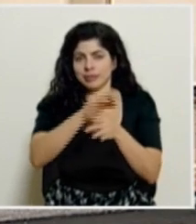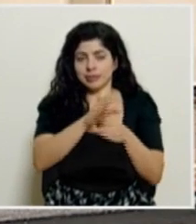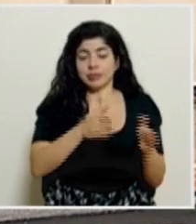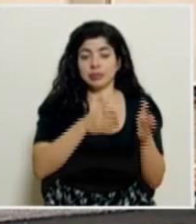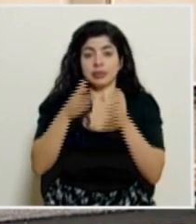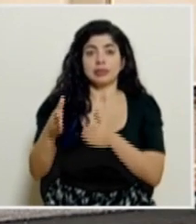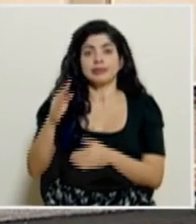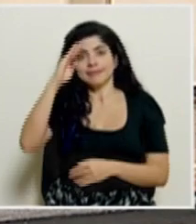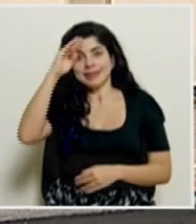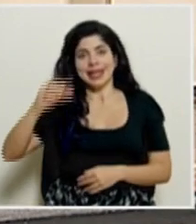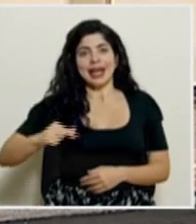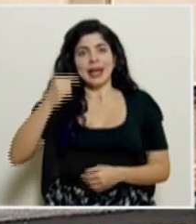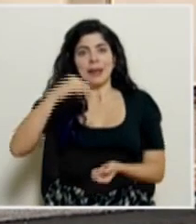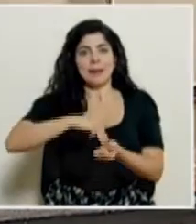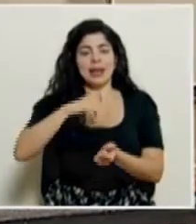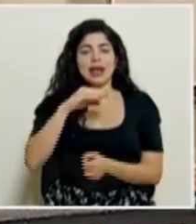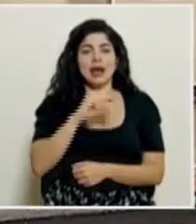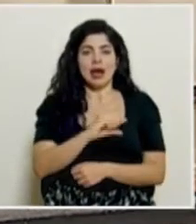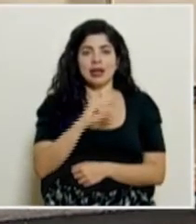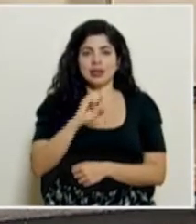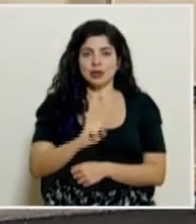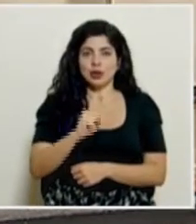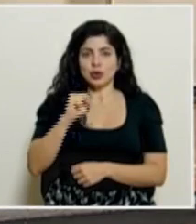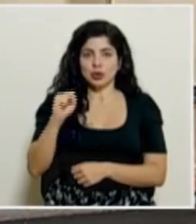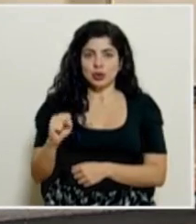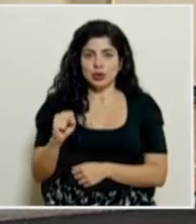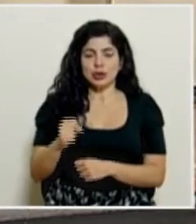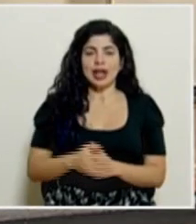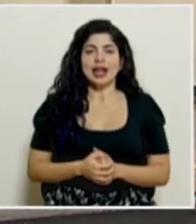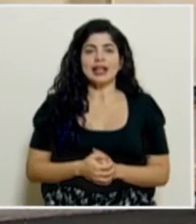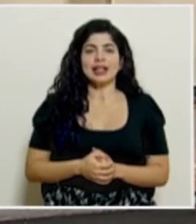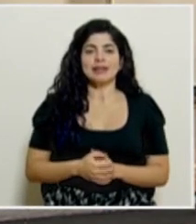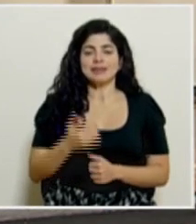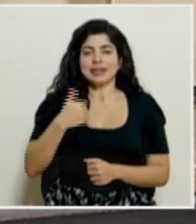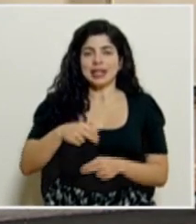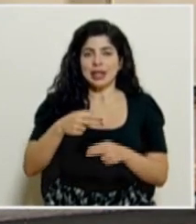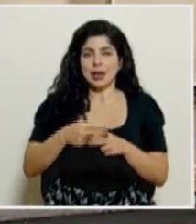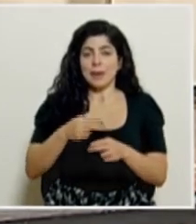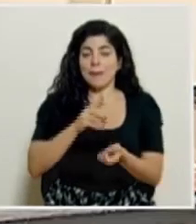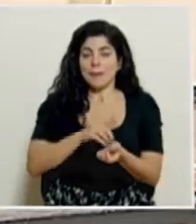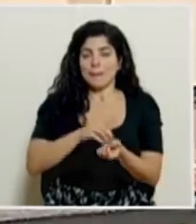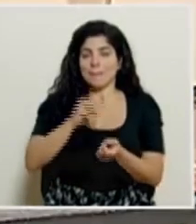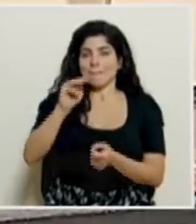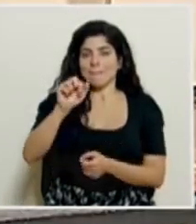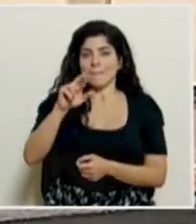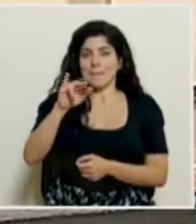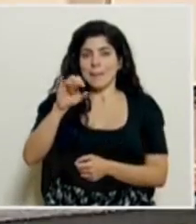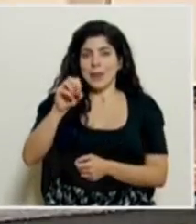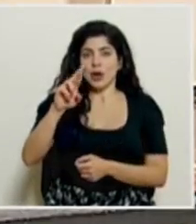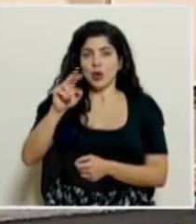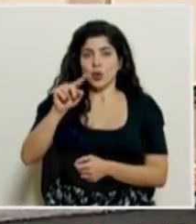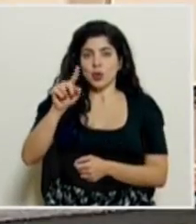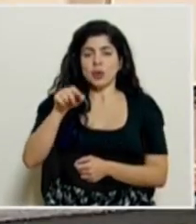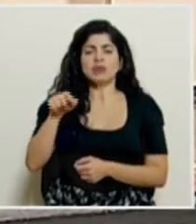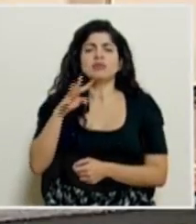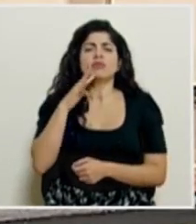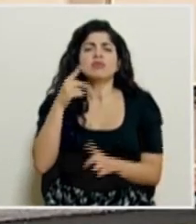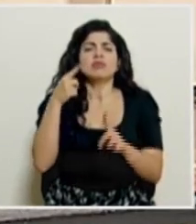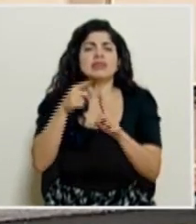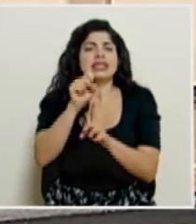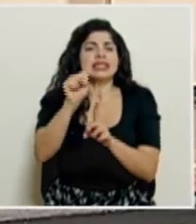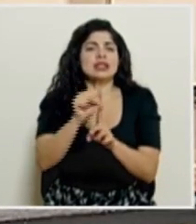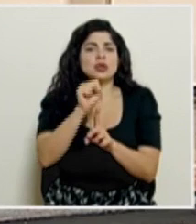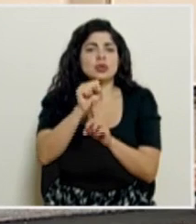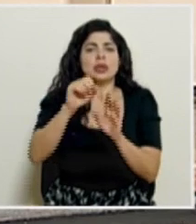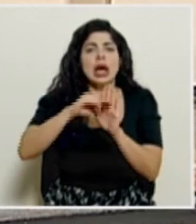al gerente médico de la Caja Costarricense de Seguro Social, el doctor Mario Ruiz, quien se va a referir sobre la situación